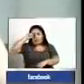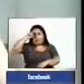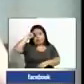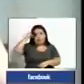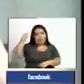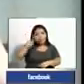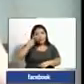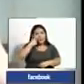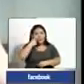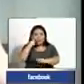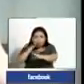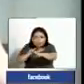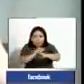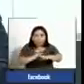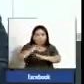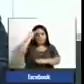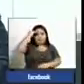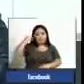deben estar protegidos.